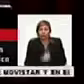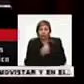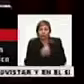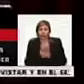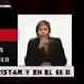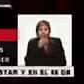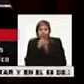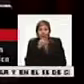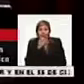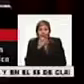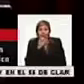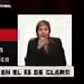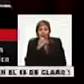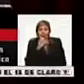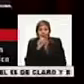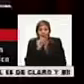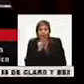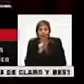Compañera Zoila Bocángel,